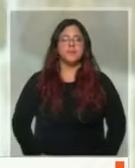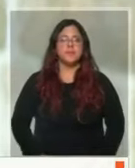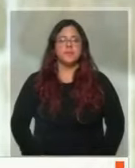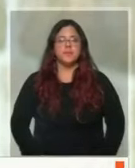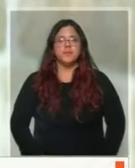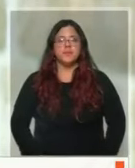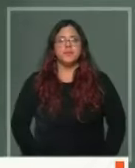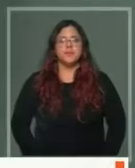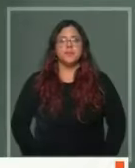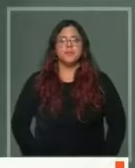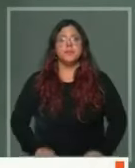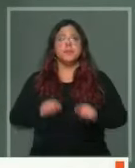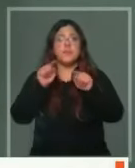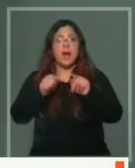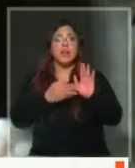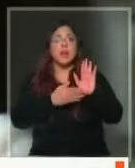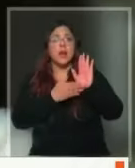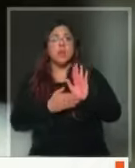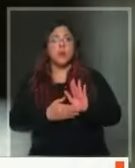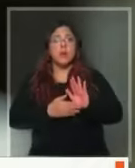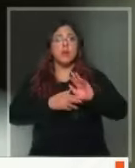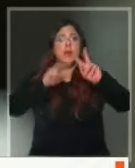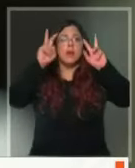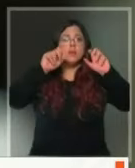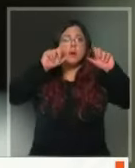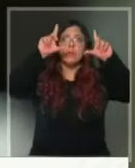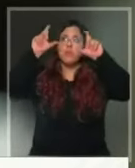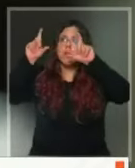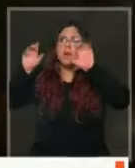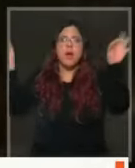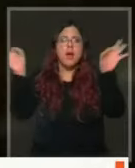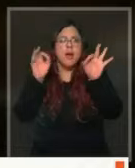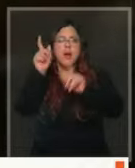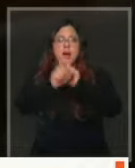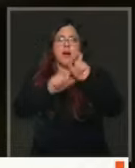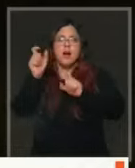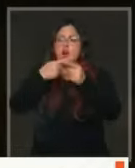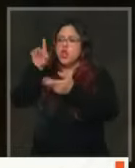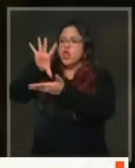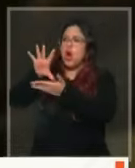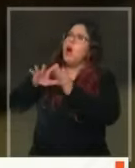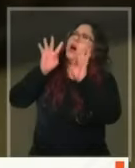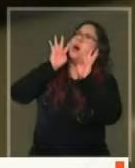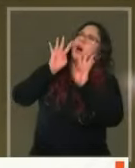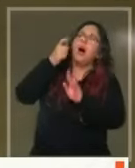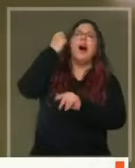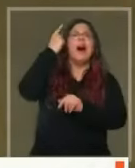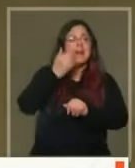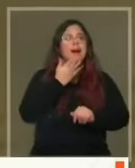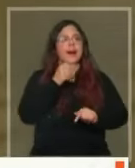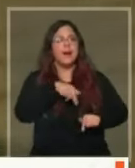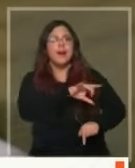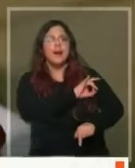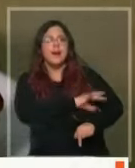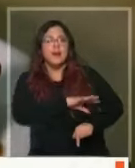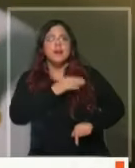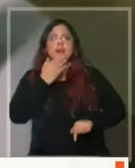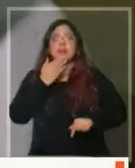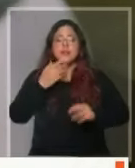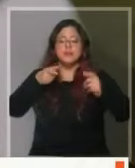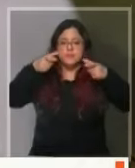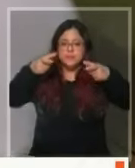Alrededor del local se exhiben modismos chilenos con su debida explicación para el público extranjero, pero también nacional. También están disponibles